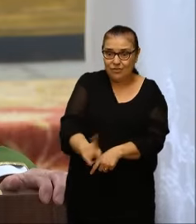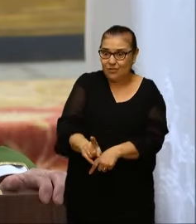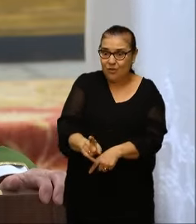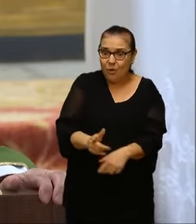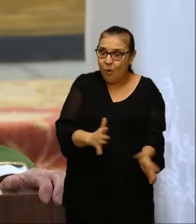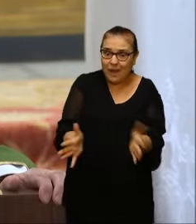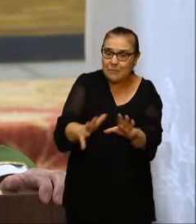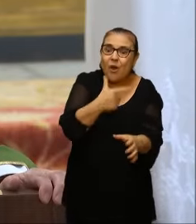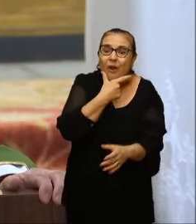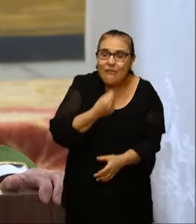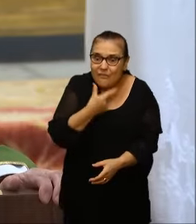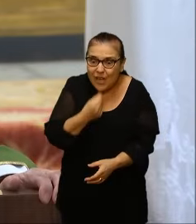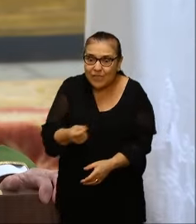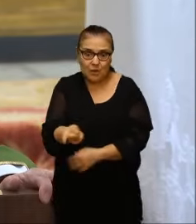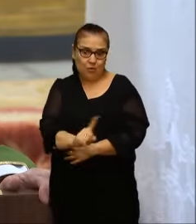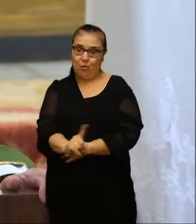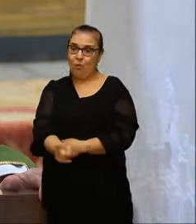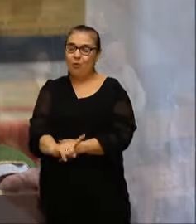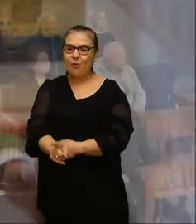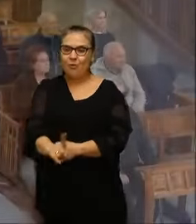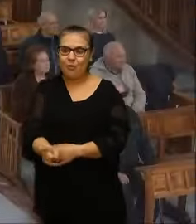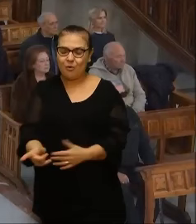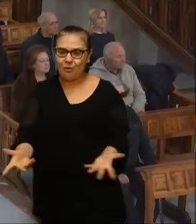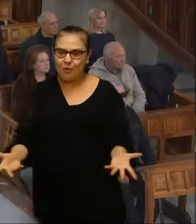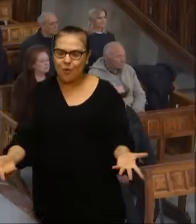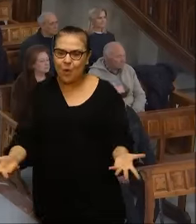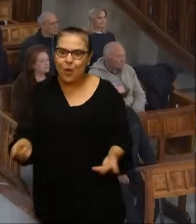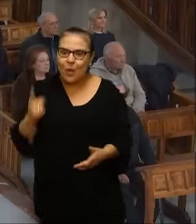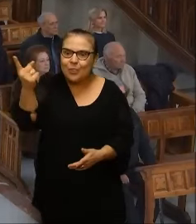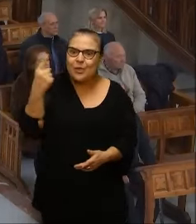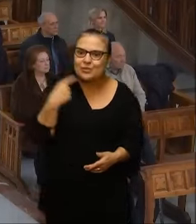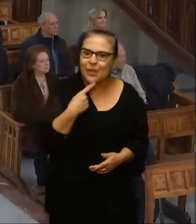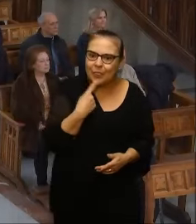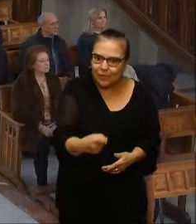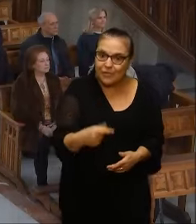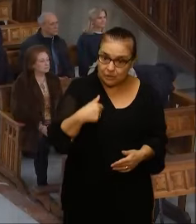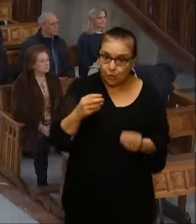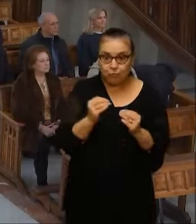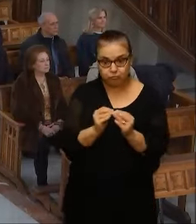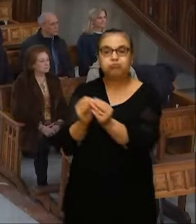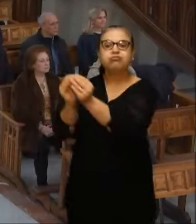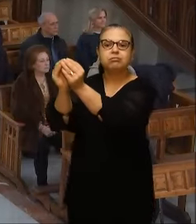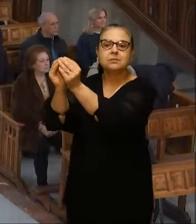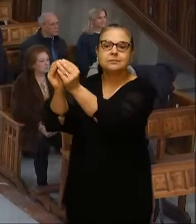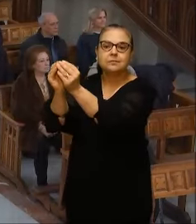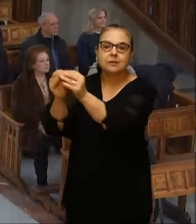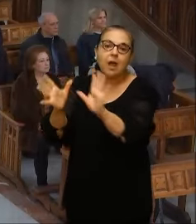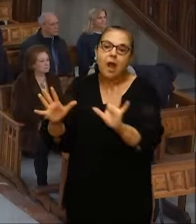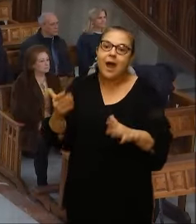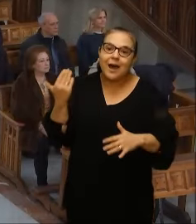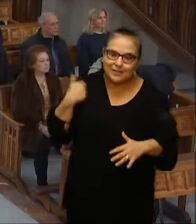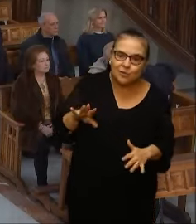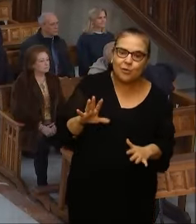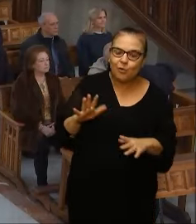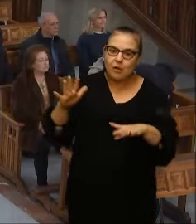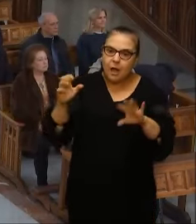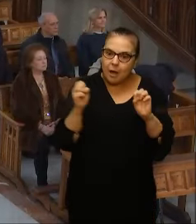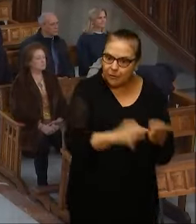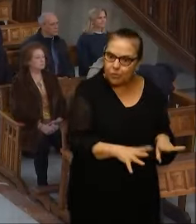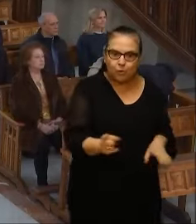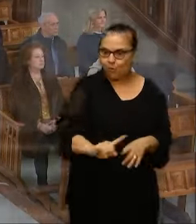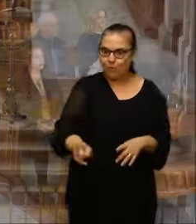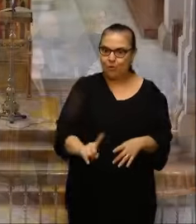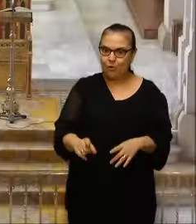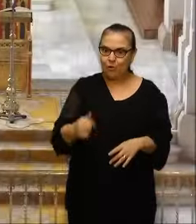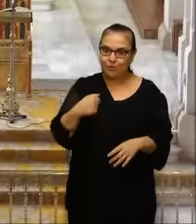de rosas. No. Dios te dice, yo estoy contigo. Ah, claro. Y yo no te dejo, ah, claro. Y